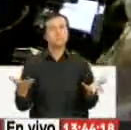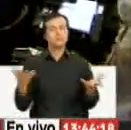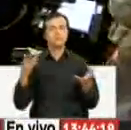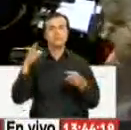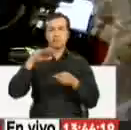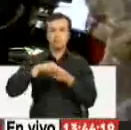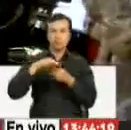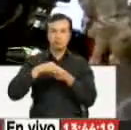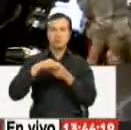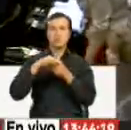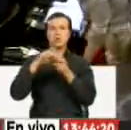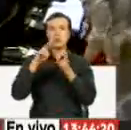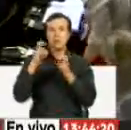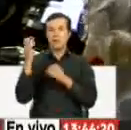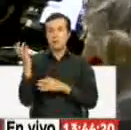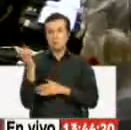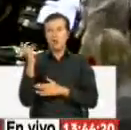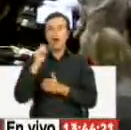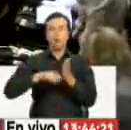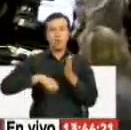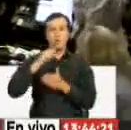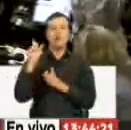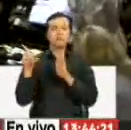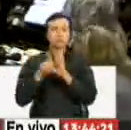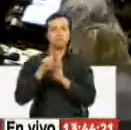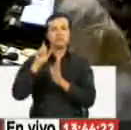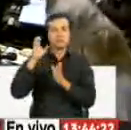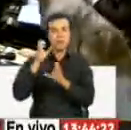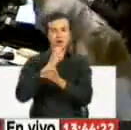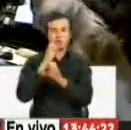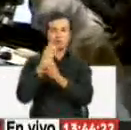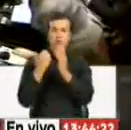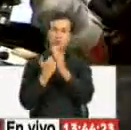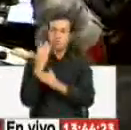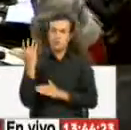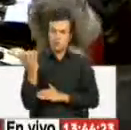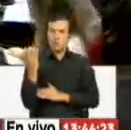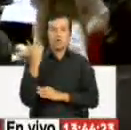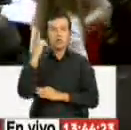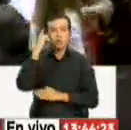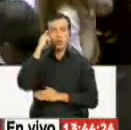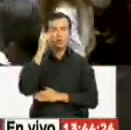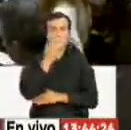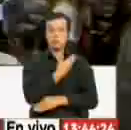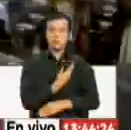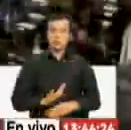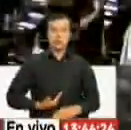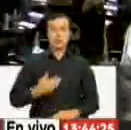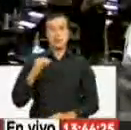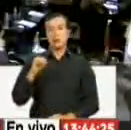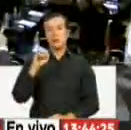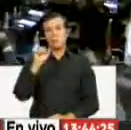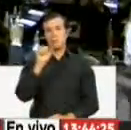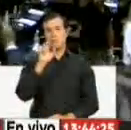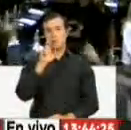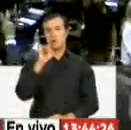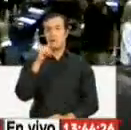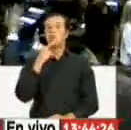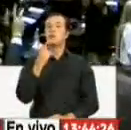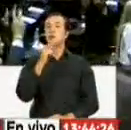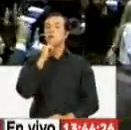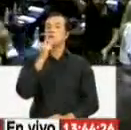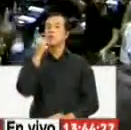las pensiones y prestaciones sociales fue aprobada en argentina con la nueva norma del gobierno de mauricio macri tratará de reducir el déficit